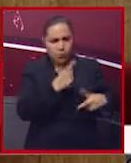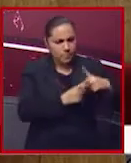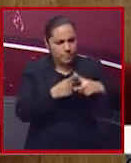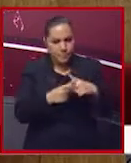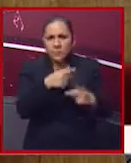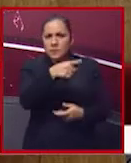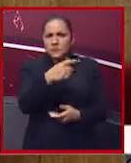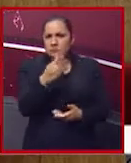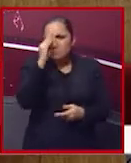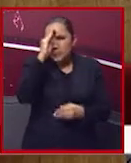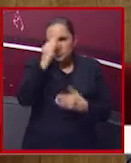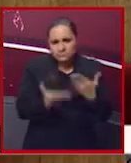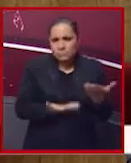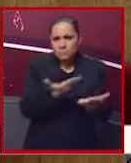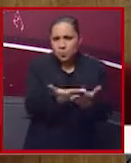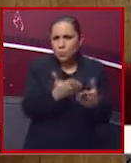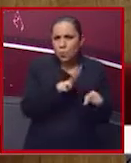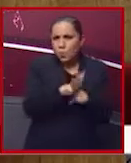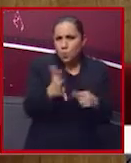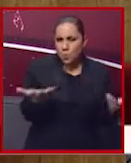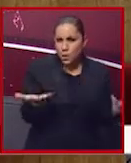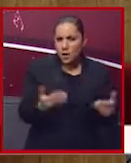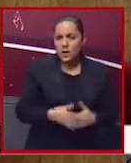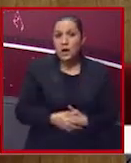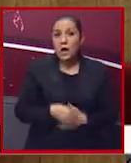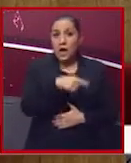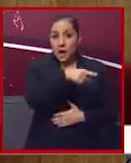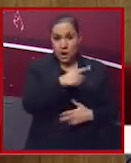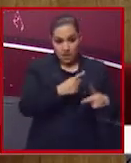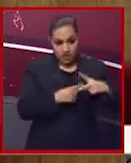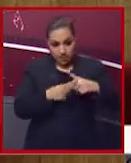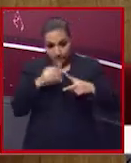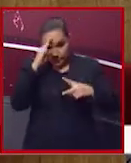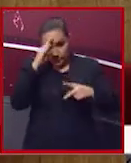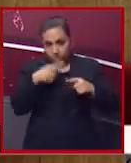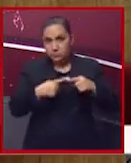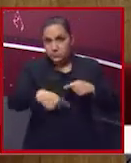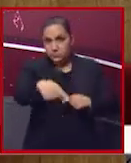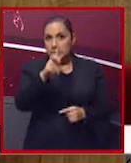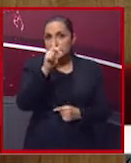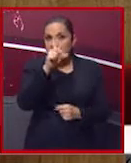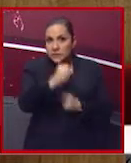puntual. Si la de 30 años no fue útil, no